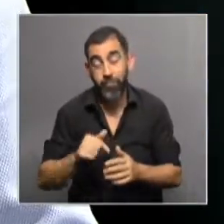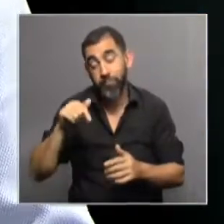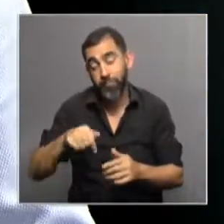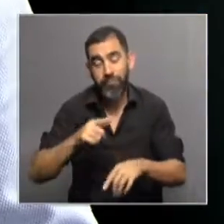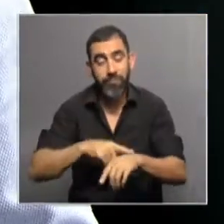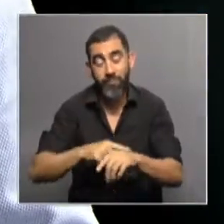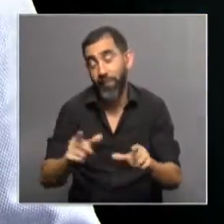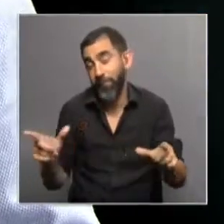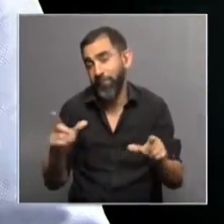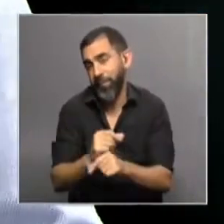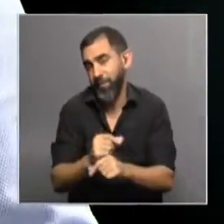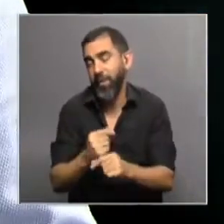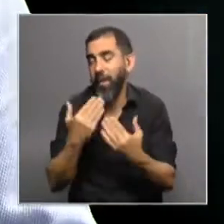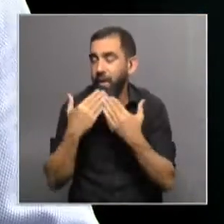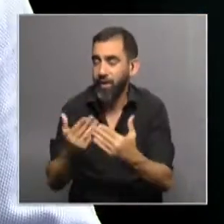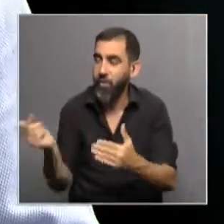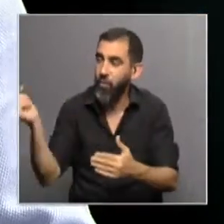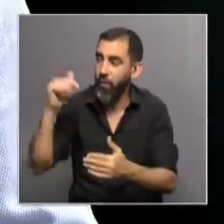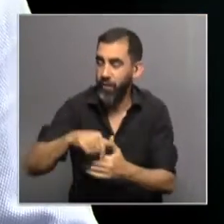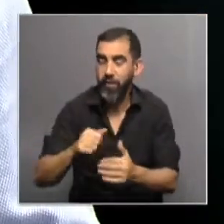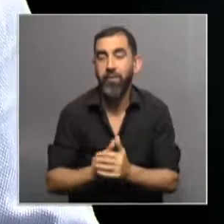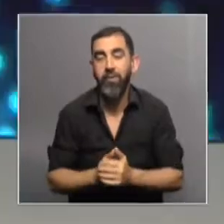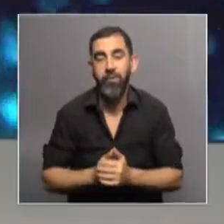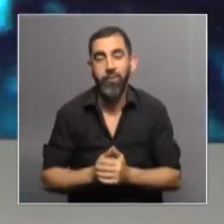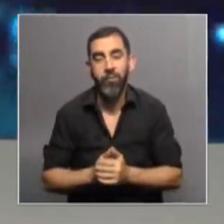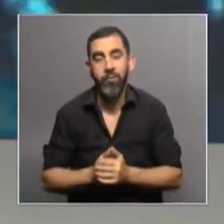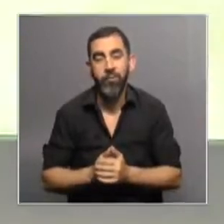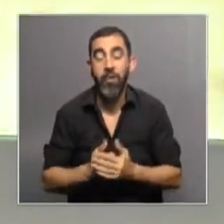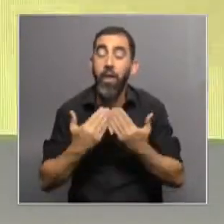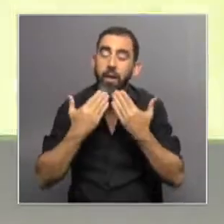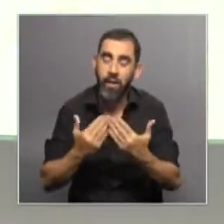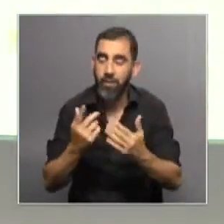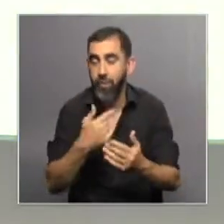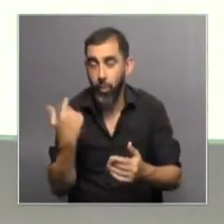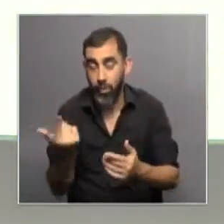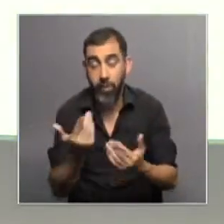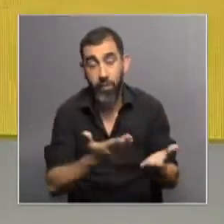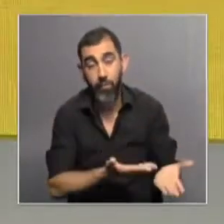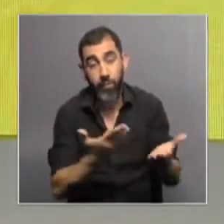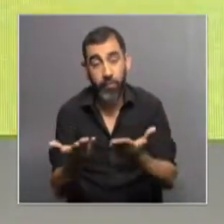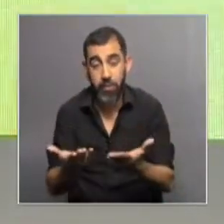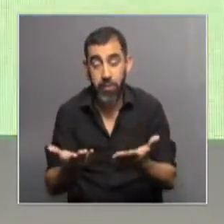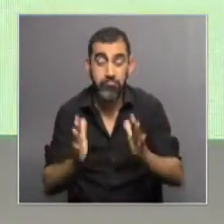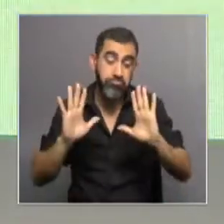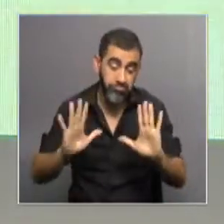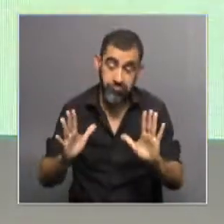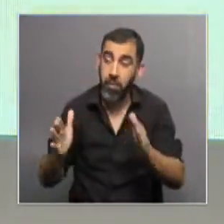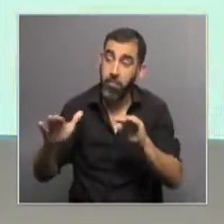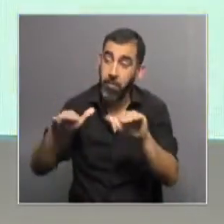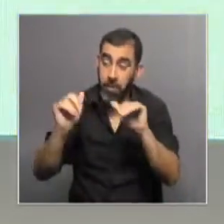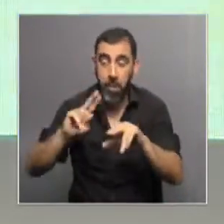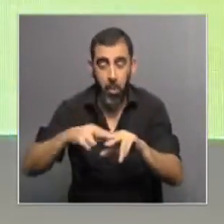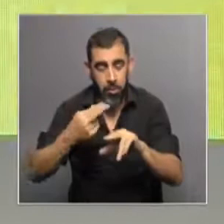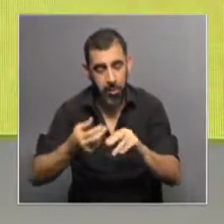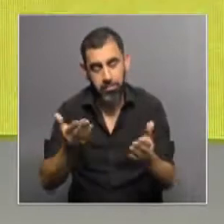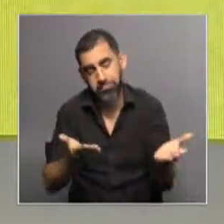El tiempo se nos voló y le agradecemos muchísimo su presencia aquí en estudio. Bueno, muchísimas gracias. Gracias, quedamos a la espera y de verdad